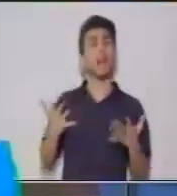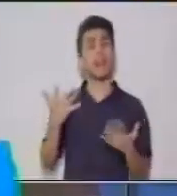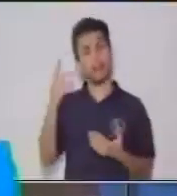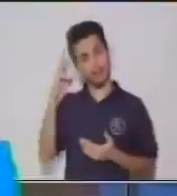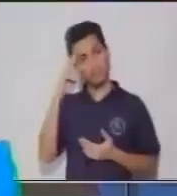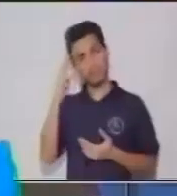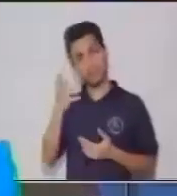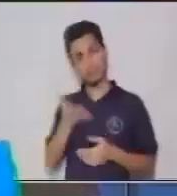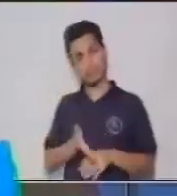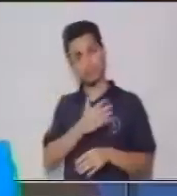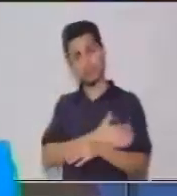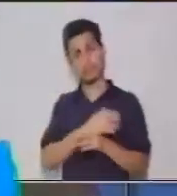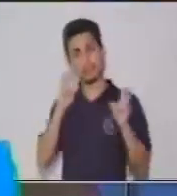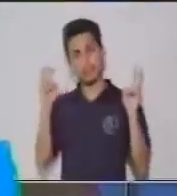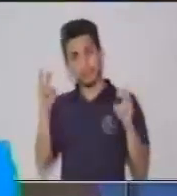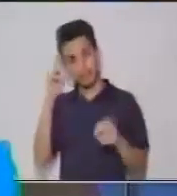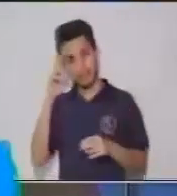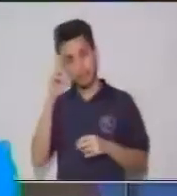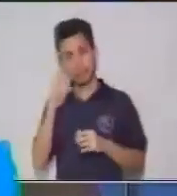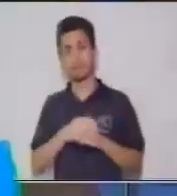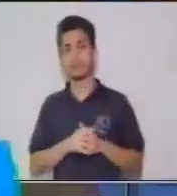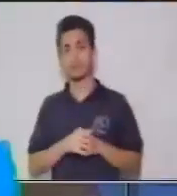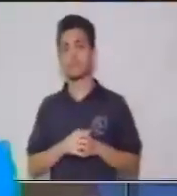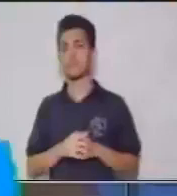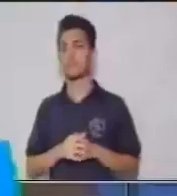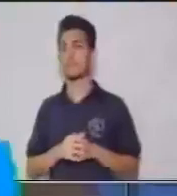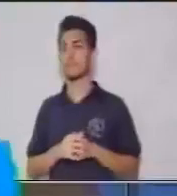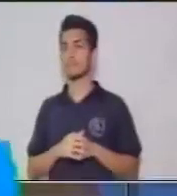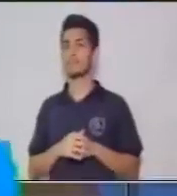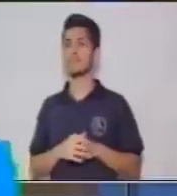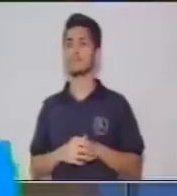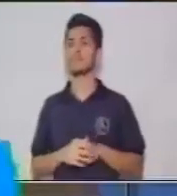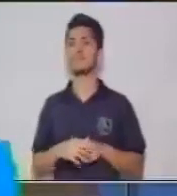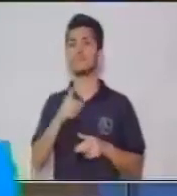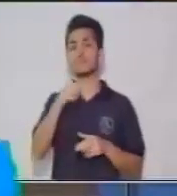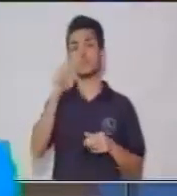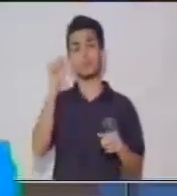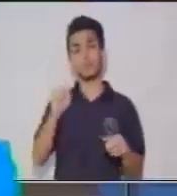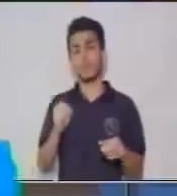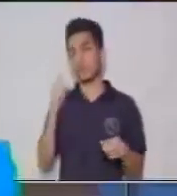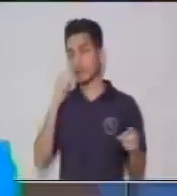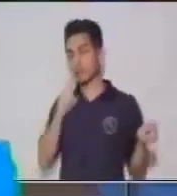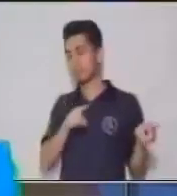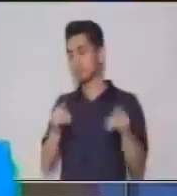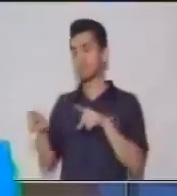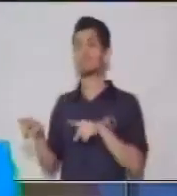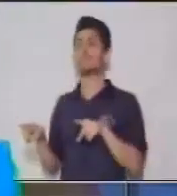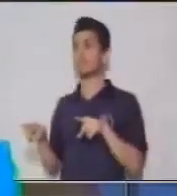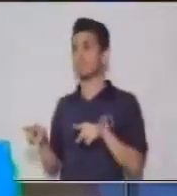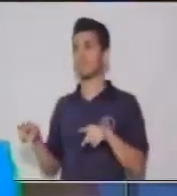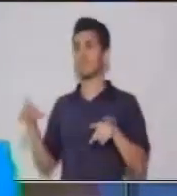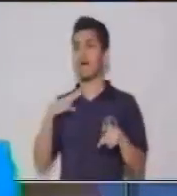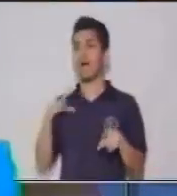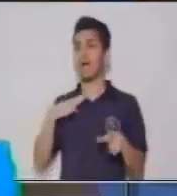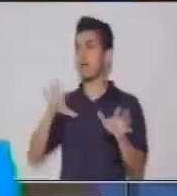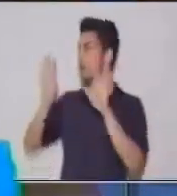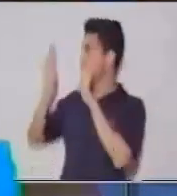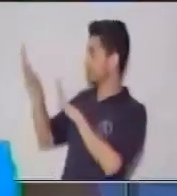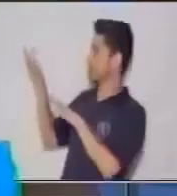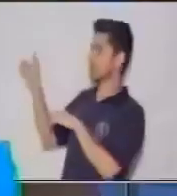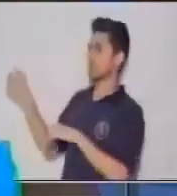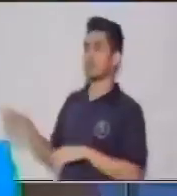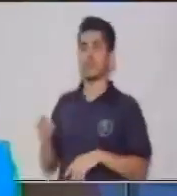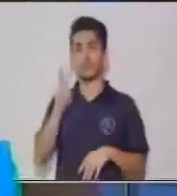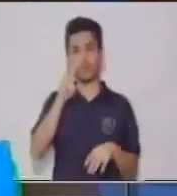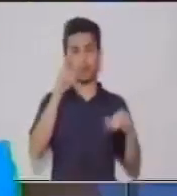anterior? ¿Alguien se recuerda? Sí, ustedes pueden observar, al fondo hay dos carteles